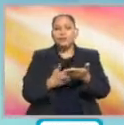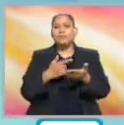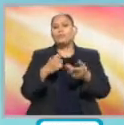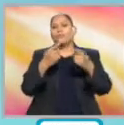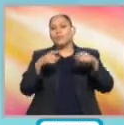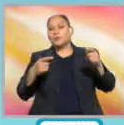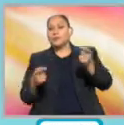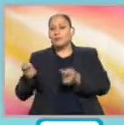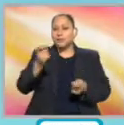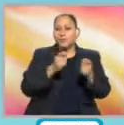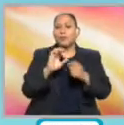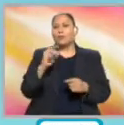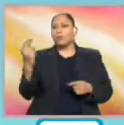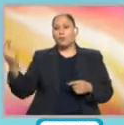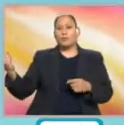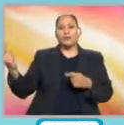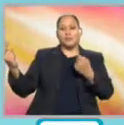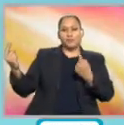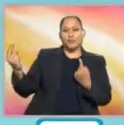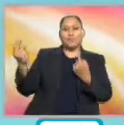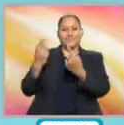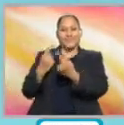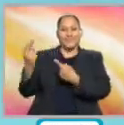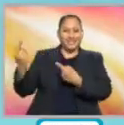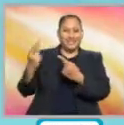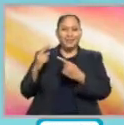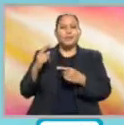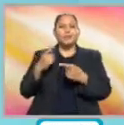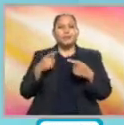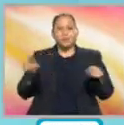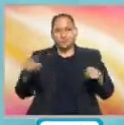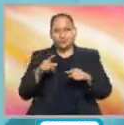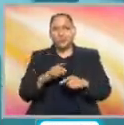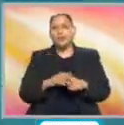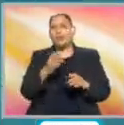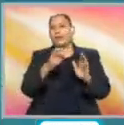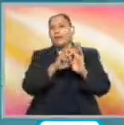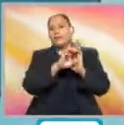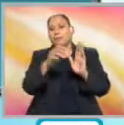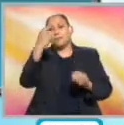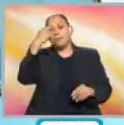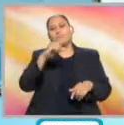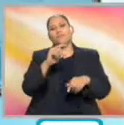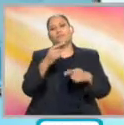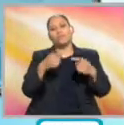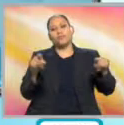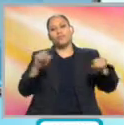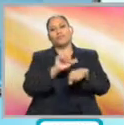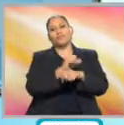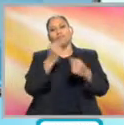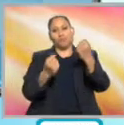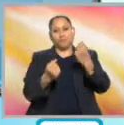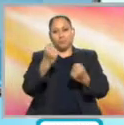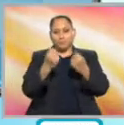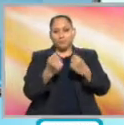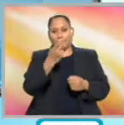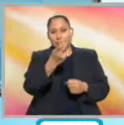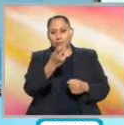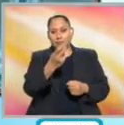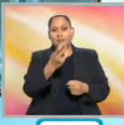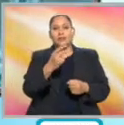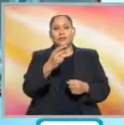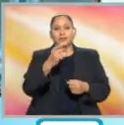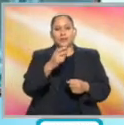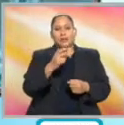o una y una. Claro. Este es es un ejemplo pequeño para música de carretera. Y en Bueno, pareja. pues esto se llama Siempre Soy